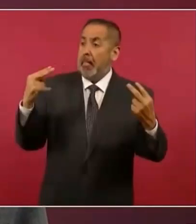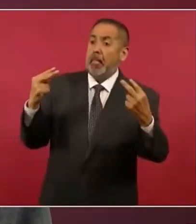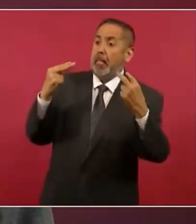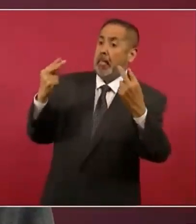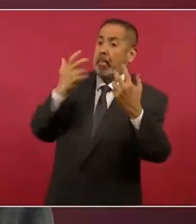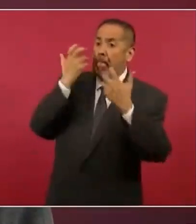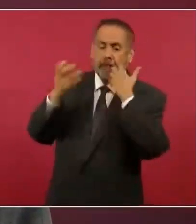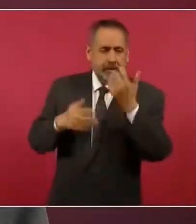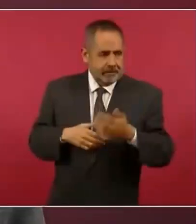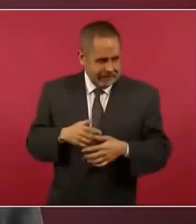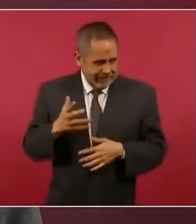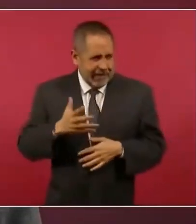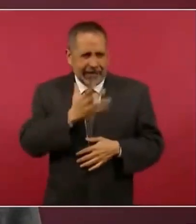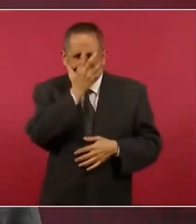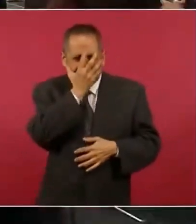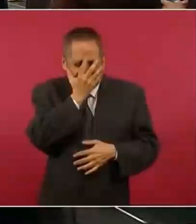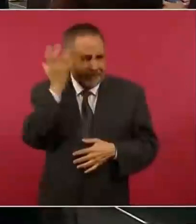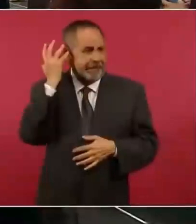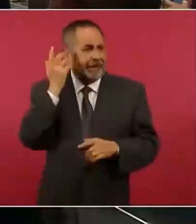Fuera máscaras,